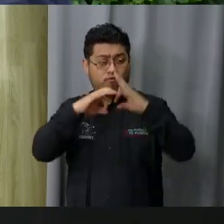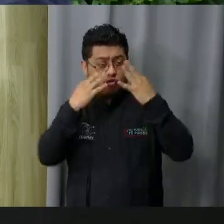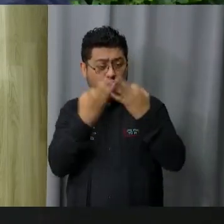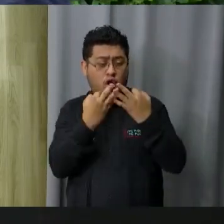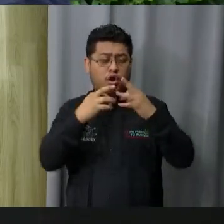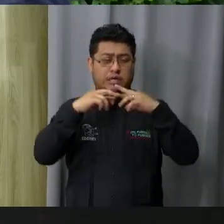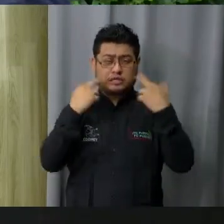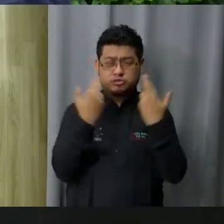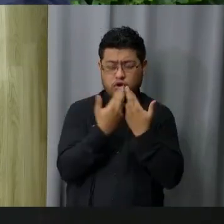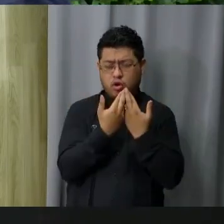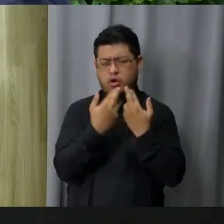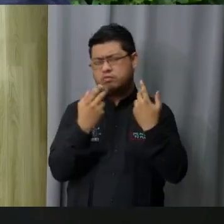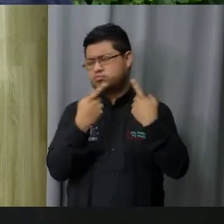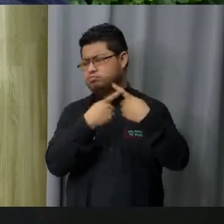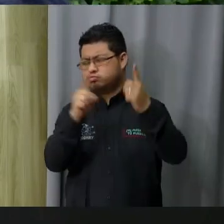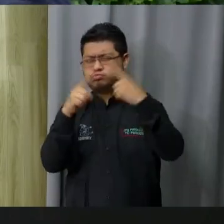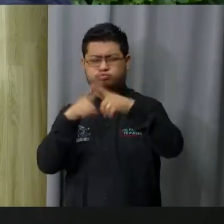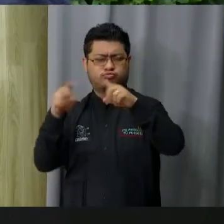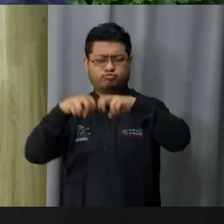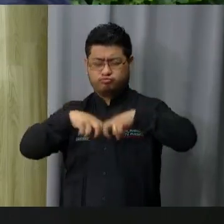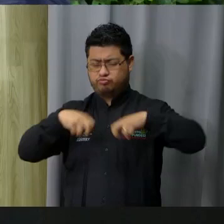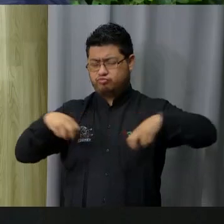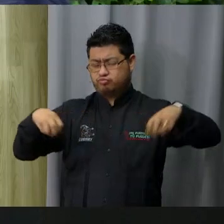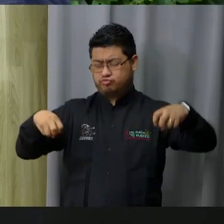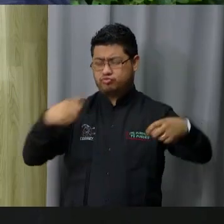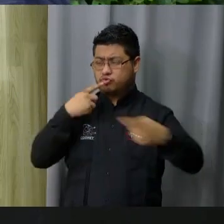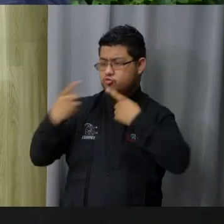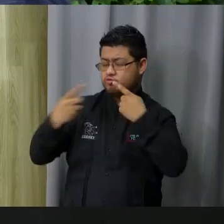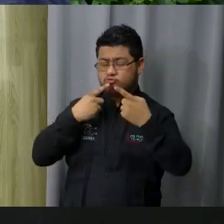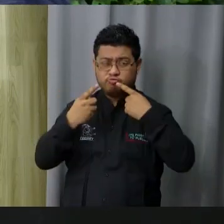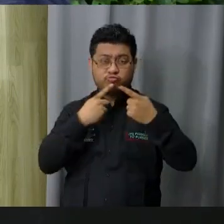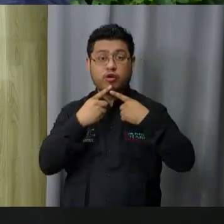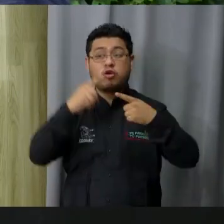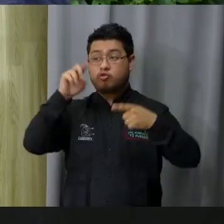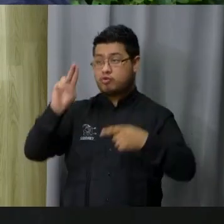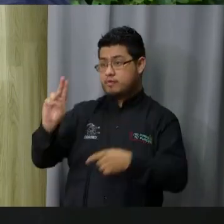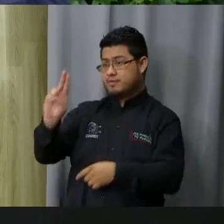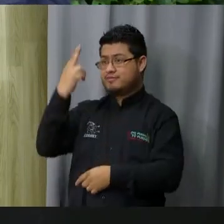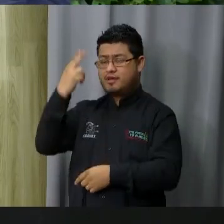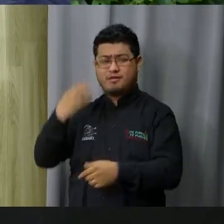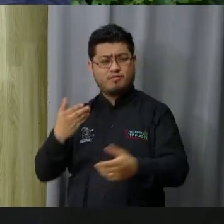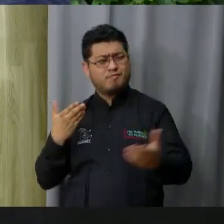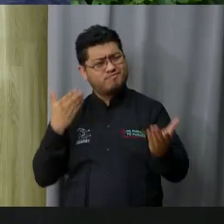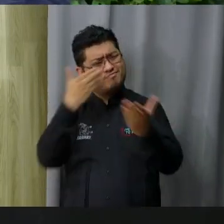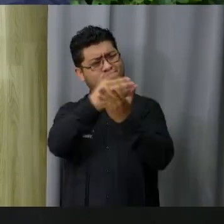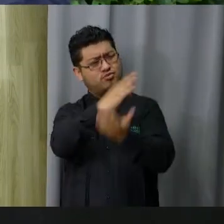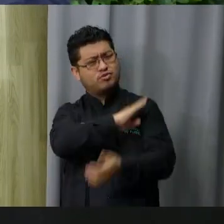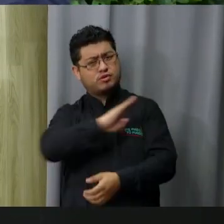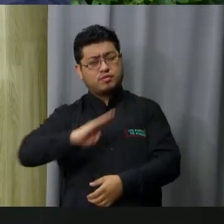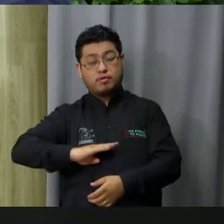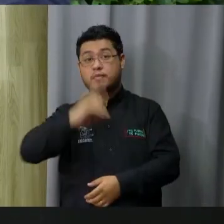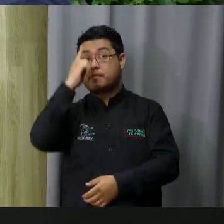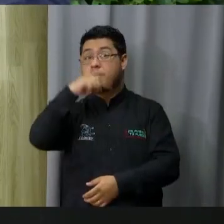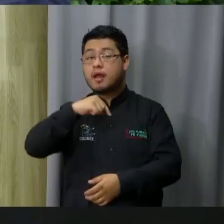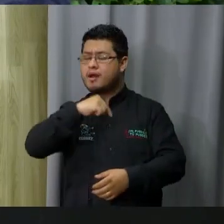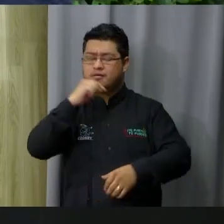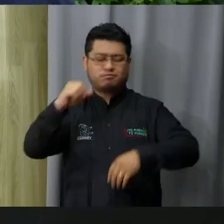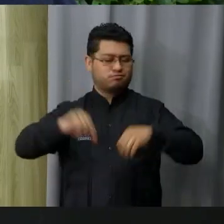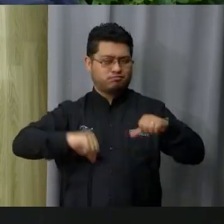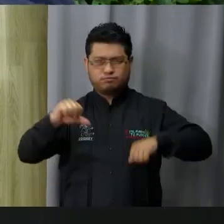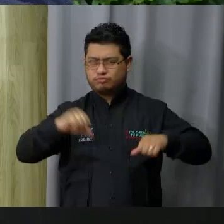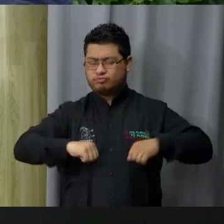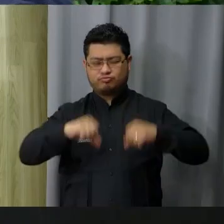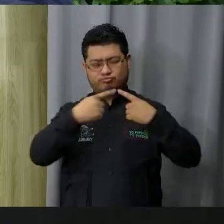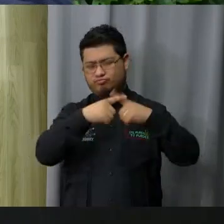las universidades, diversos espacios que nos han dado para poder hacer actividades, pues ya sea como